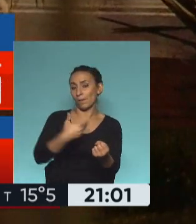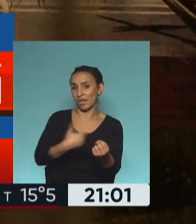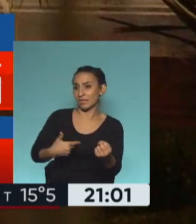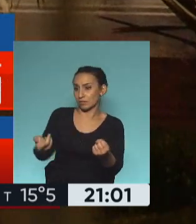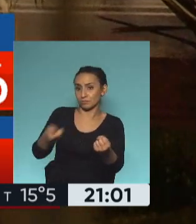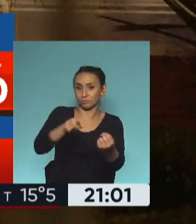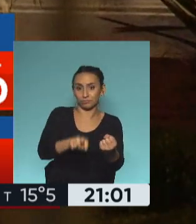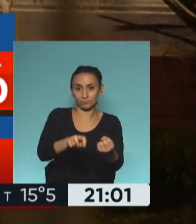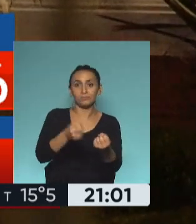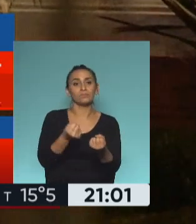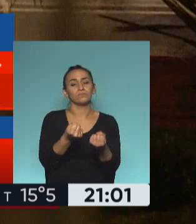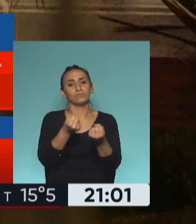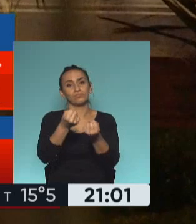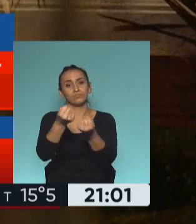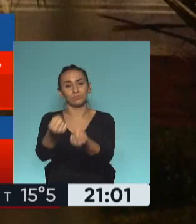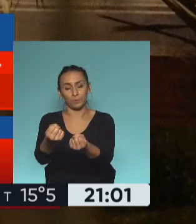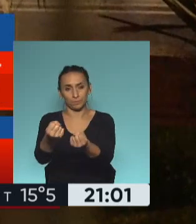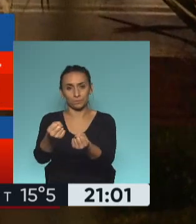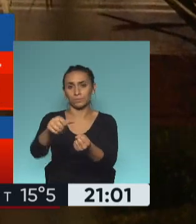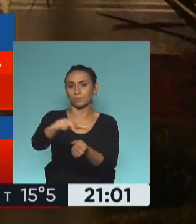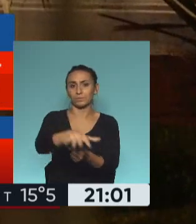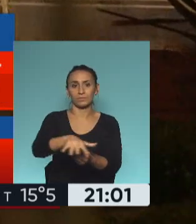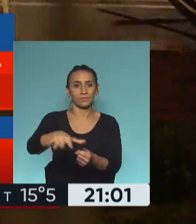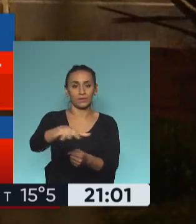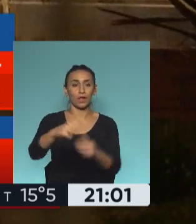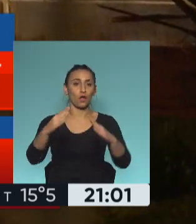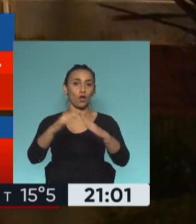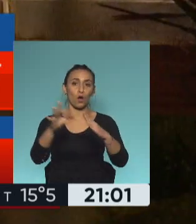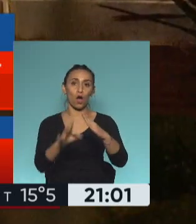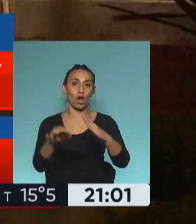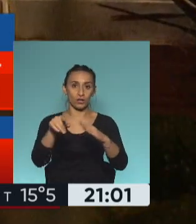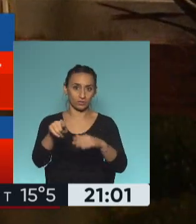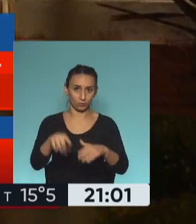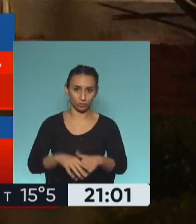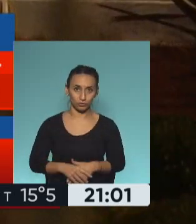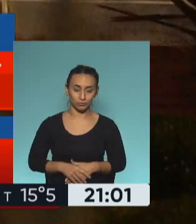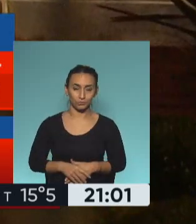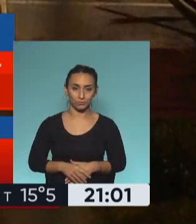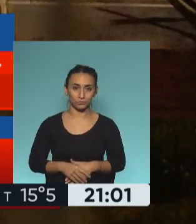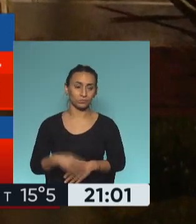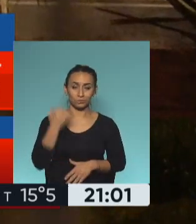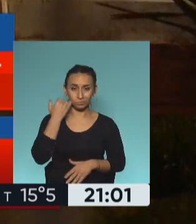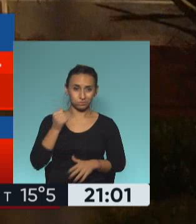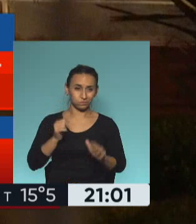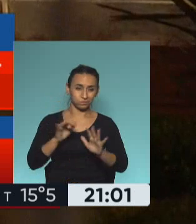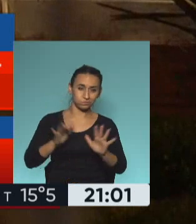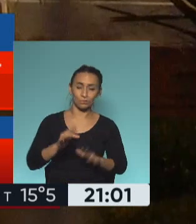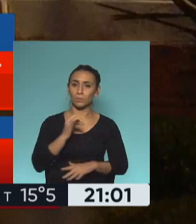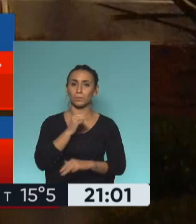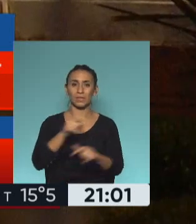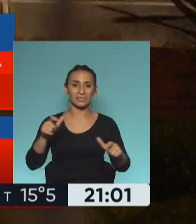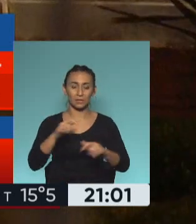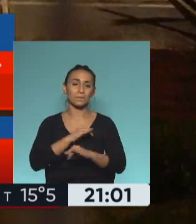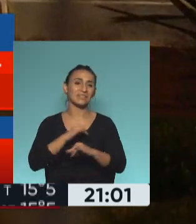rumbo a la residencia presidencial de Olivos, después de este mensaje exactamente como habíamos